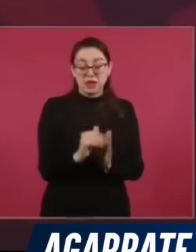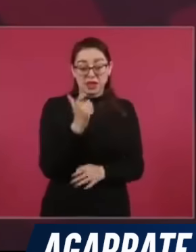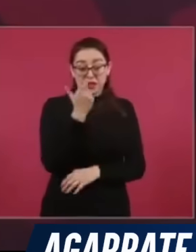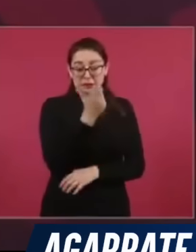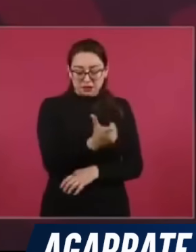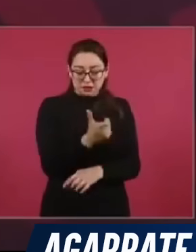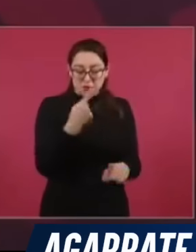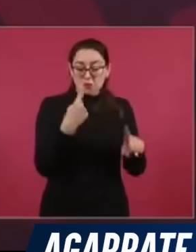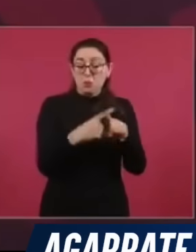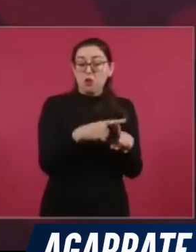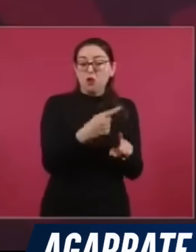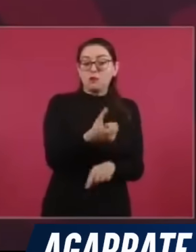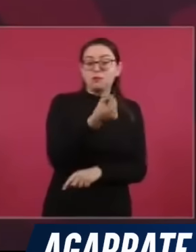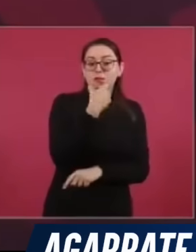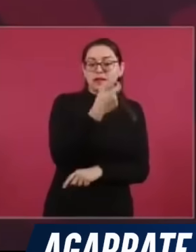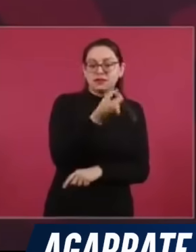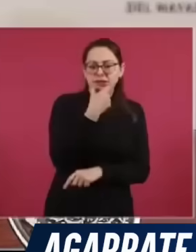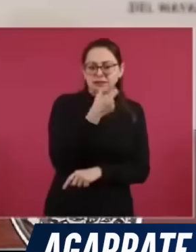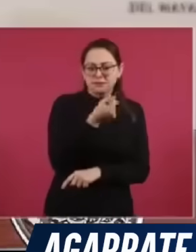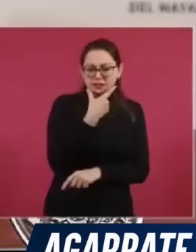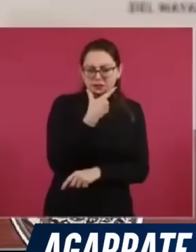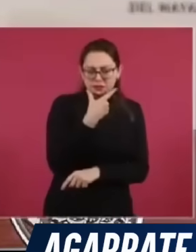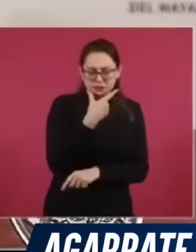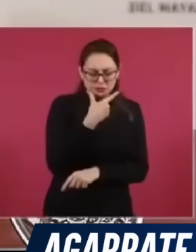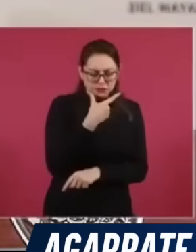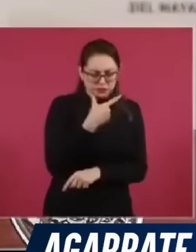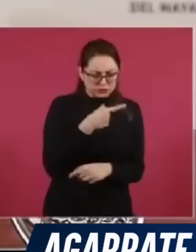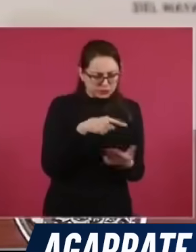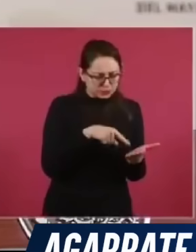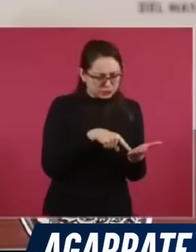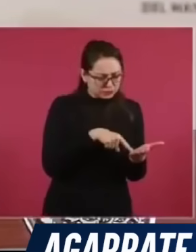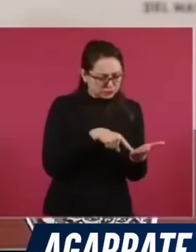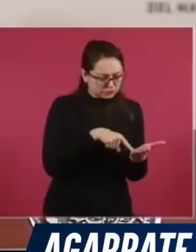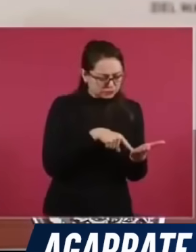y una